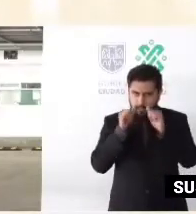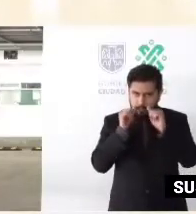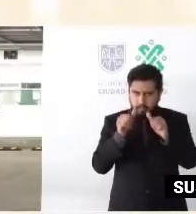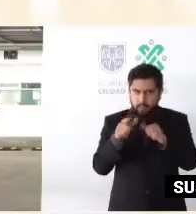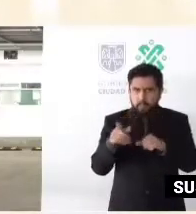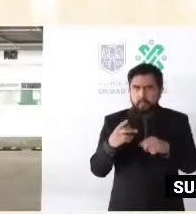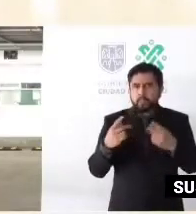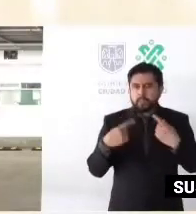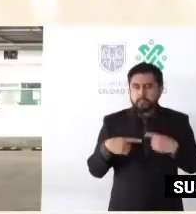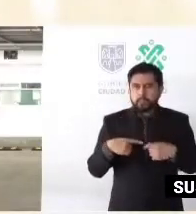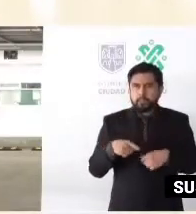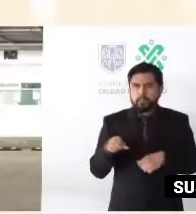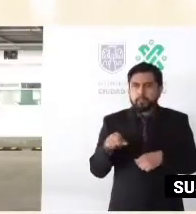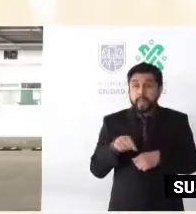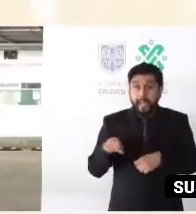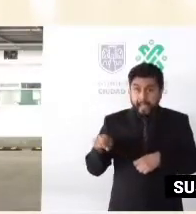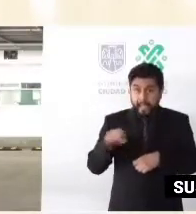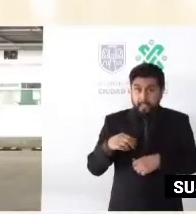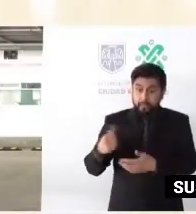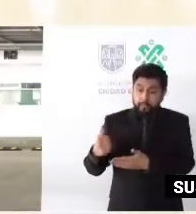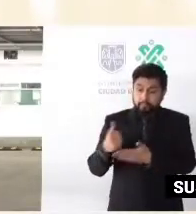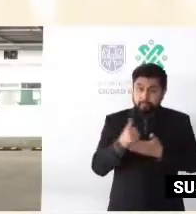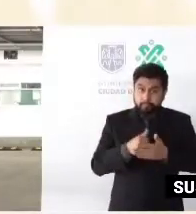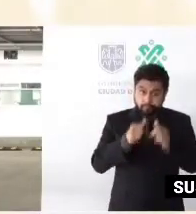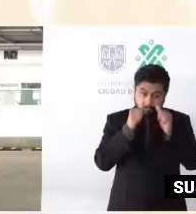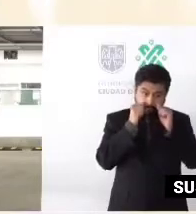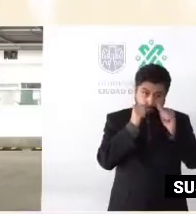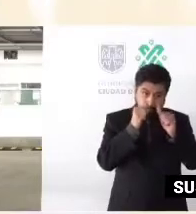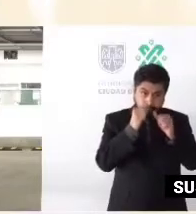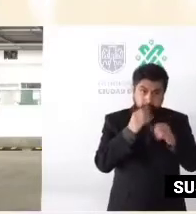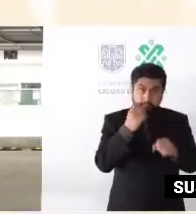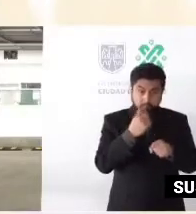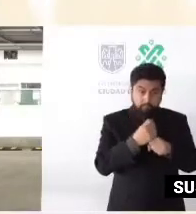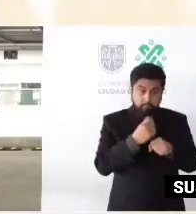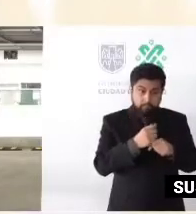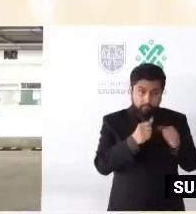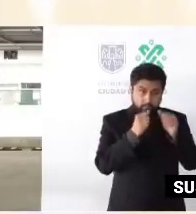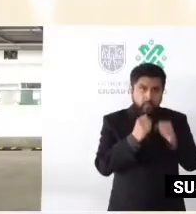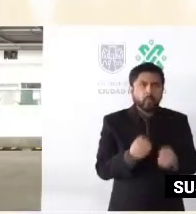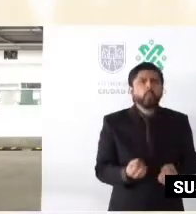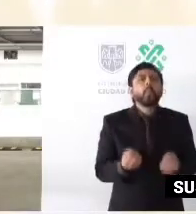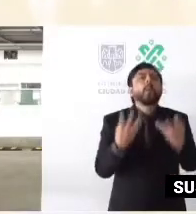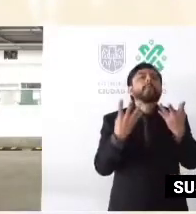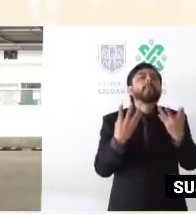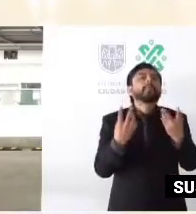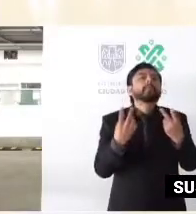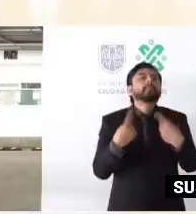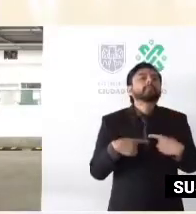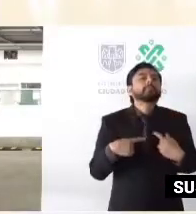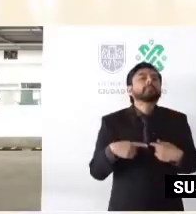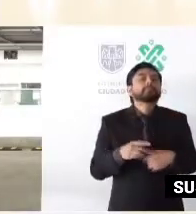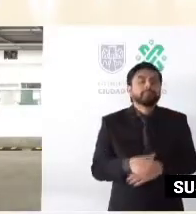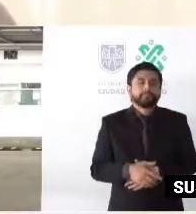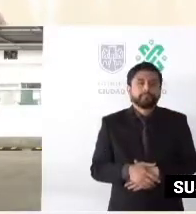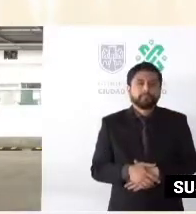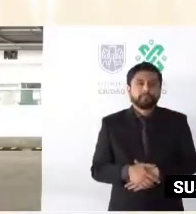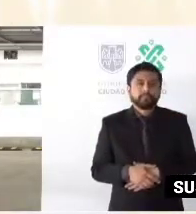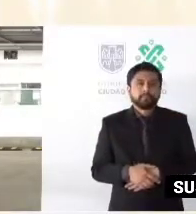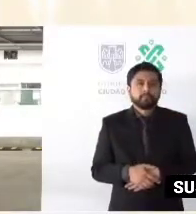que estarían al frente de la atención COVID. ¿Cuántos serían, doctora? Disculpe.